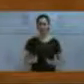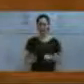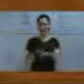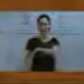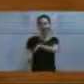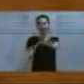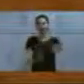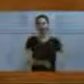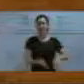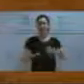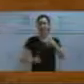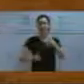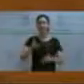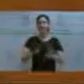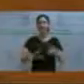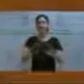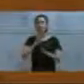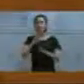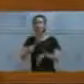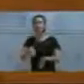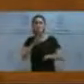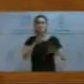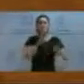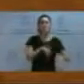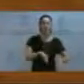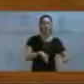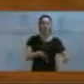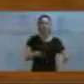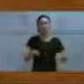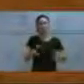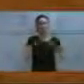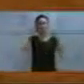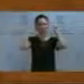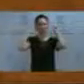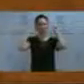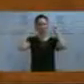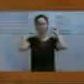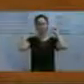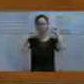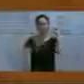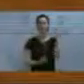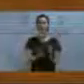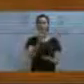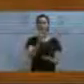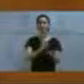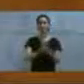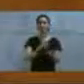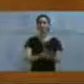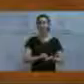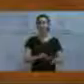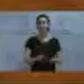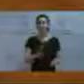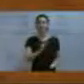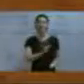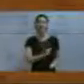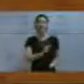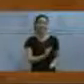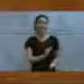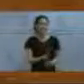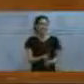es el cálculo partidario, partidista y, en ocasiones, bastante